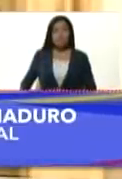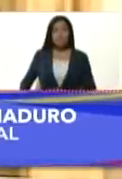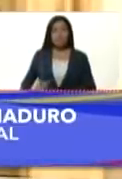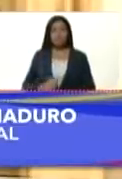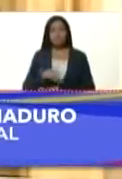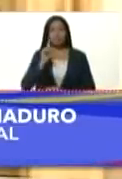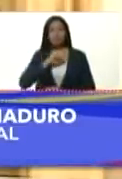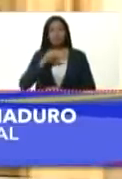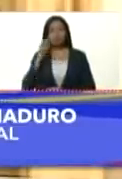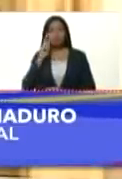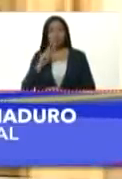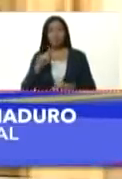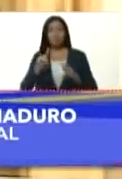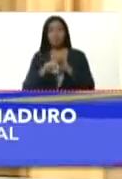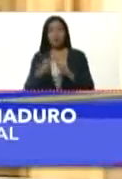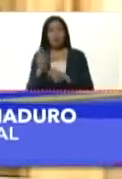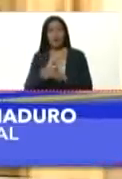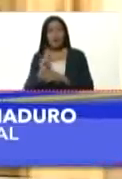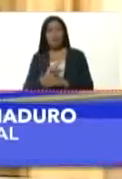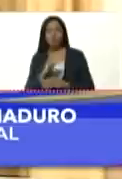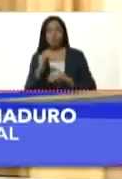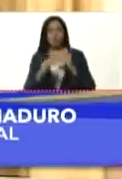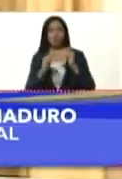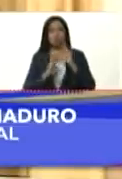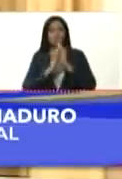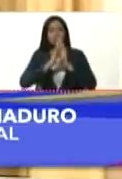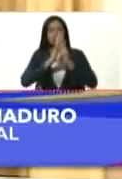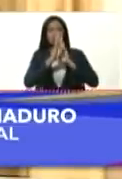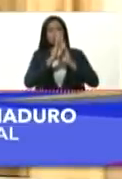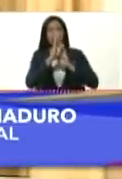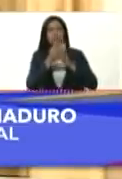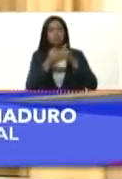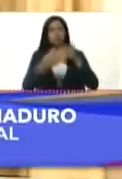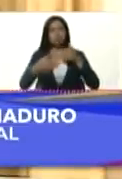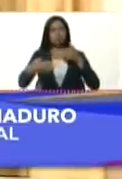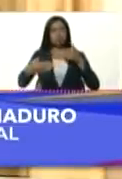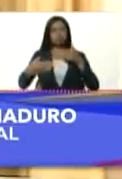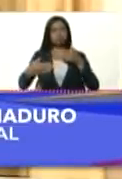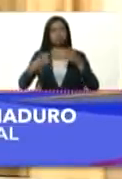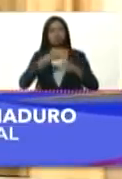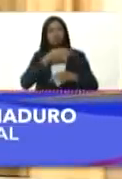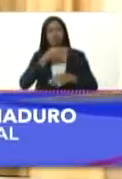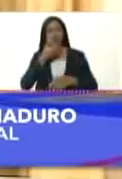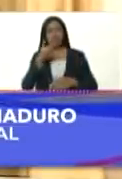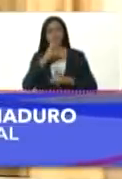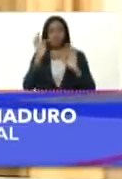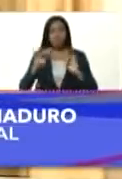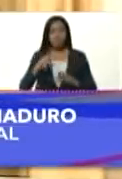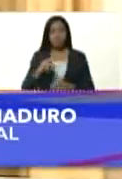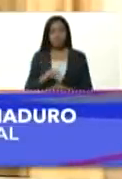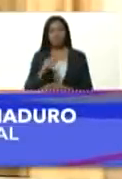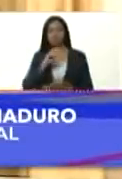También hemos observado una rápida escalada de medidas de distanciamiento social, lo llaman así,